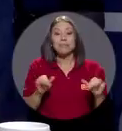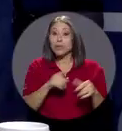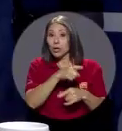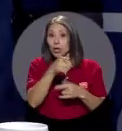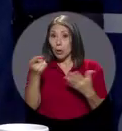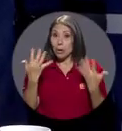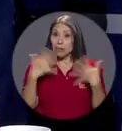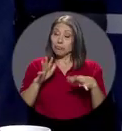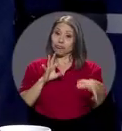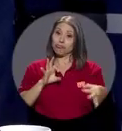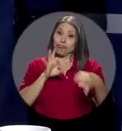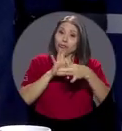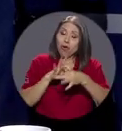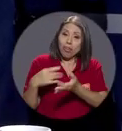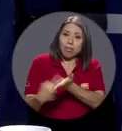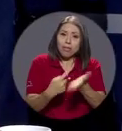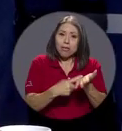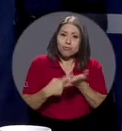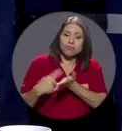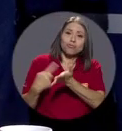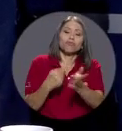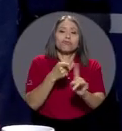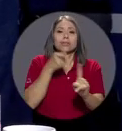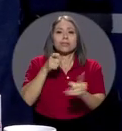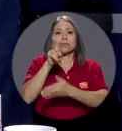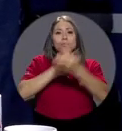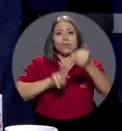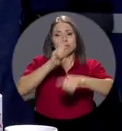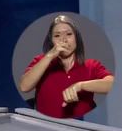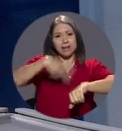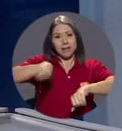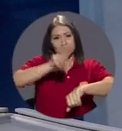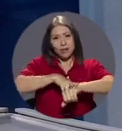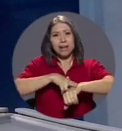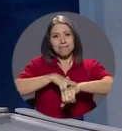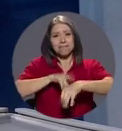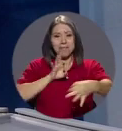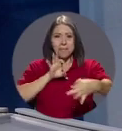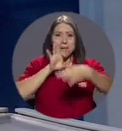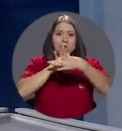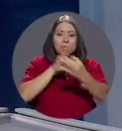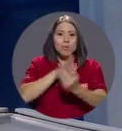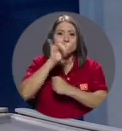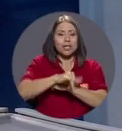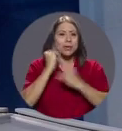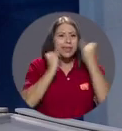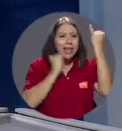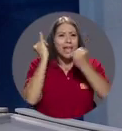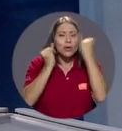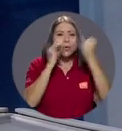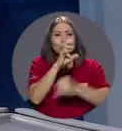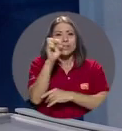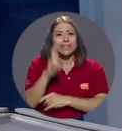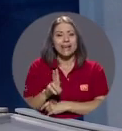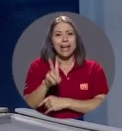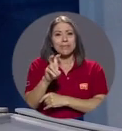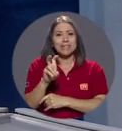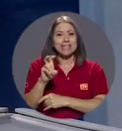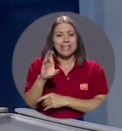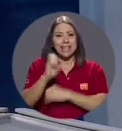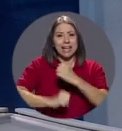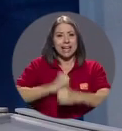bien y sobre todo que se dé en el marco de esta discusión que estamos realizando desde la Universidad Nacional en el marco del proyecto y diario Costa Rica